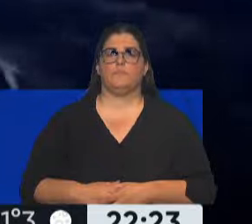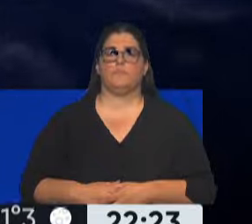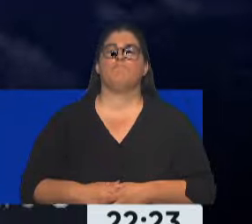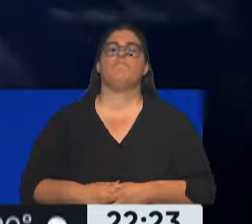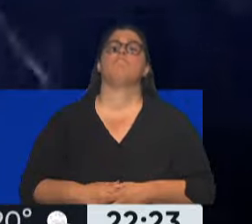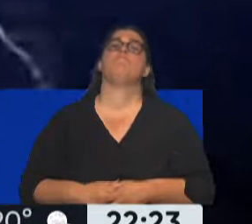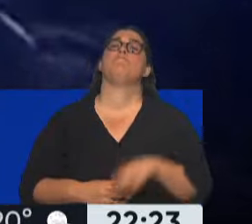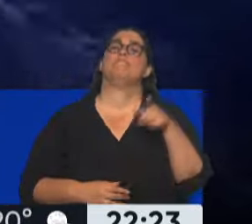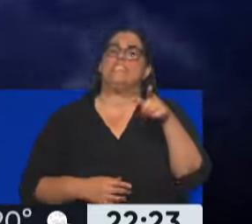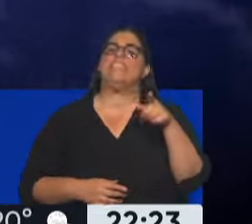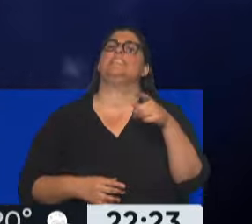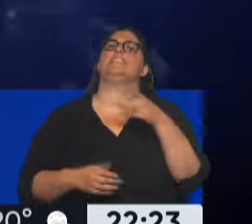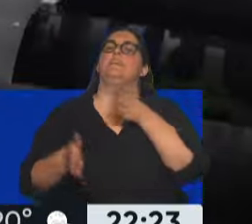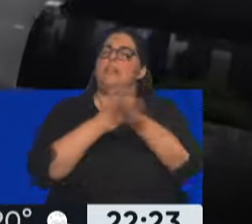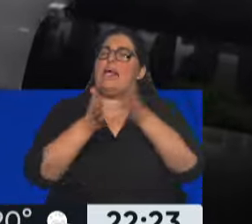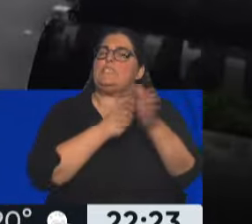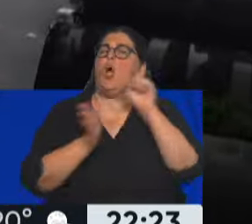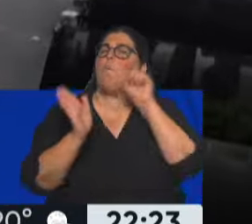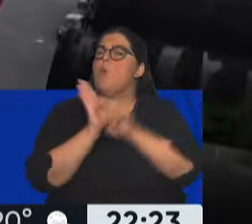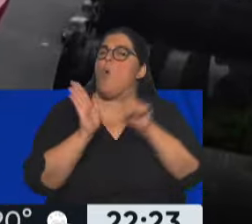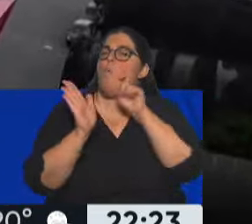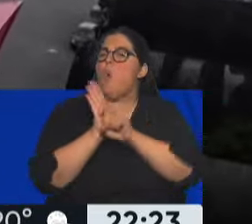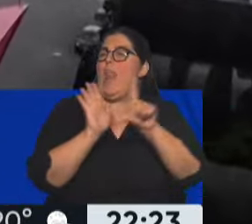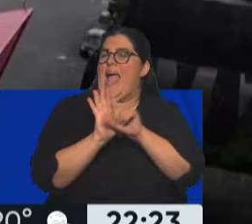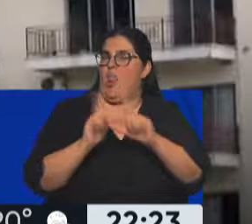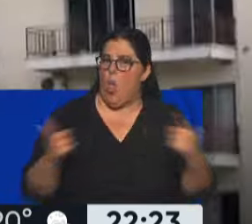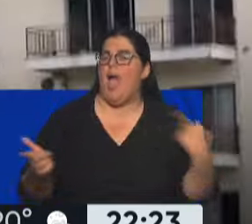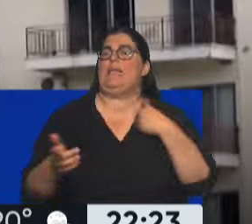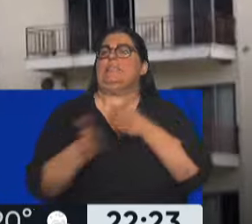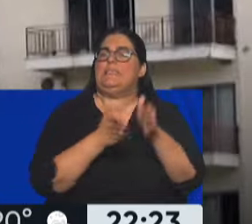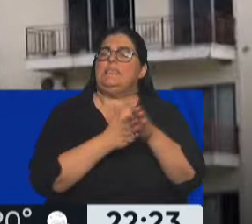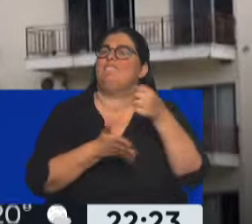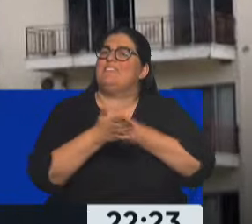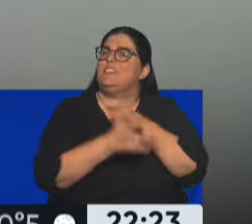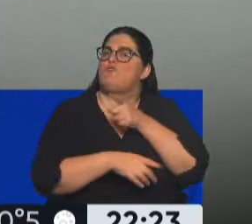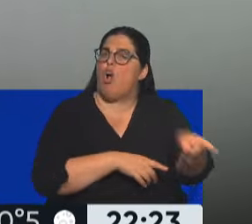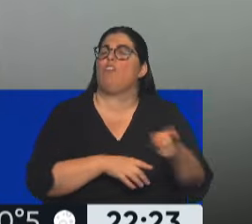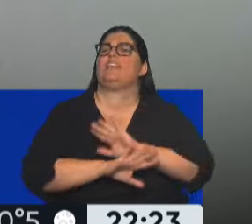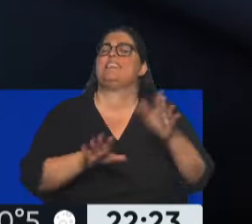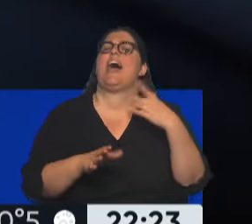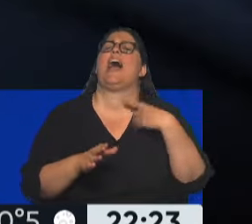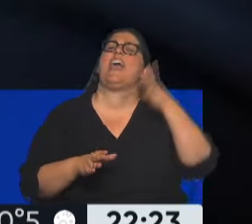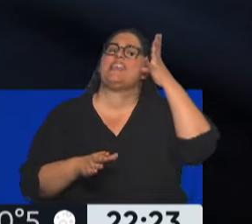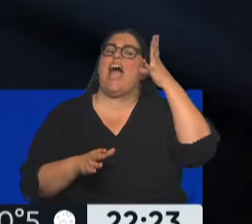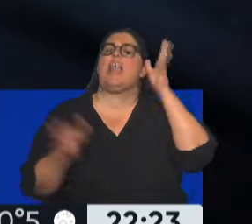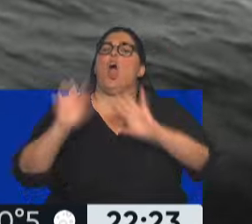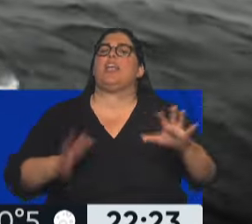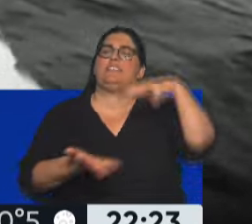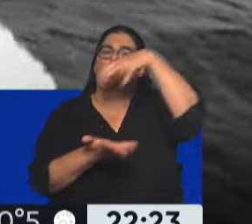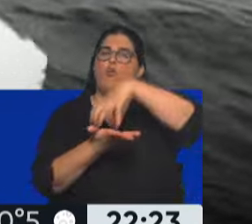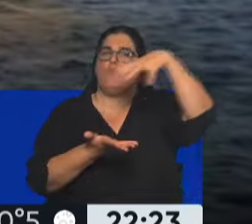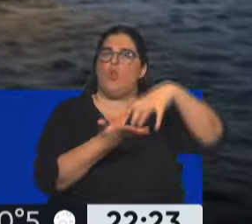En un intento por frenar la inmigración ilegal, Italia inauguró esta semana dos centros de acogida en Albania tras un acuerdo bilateral.